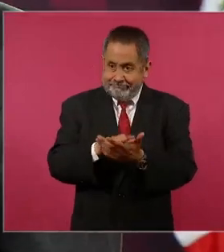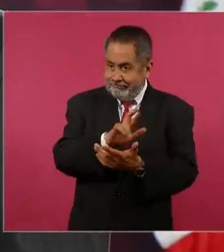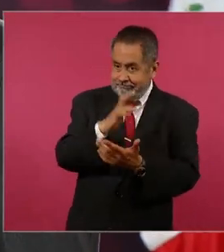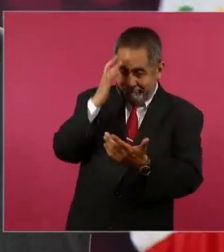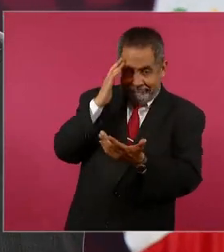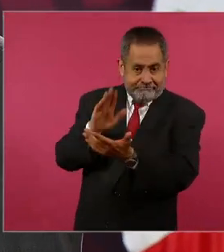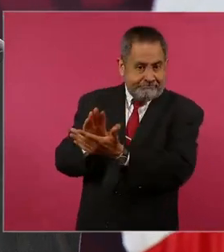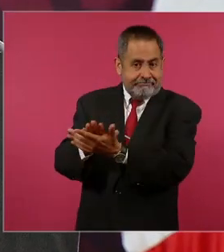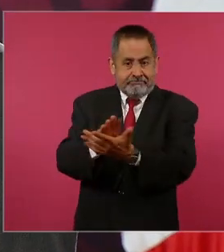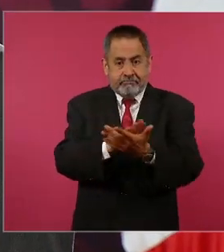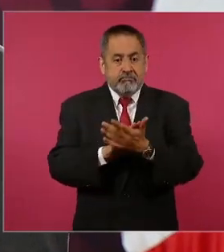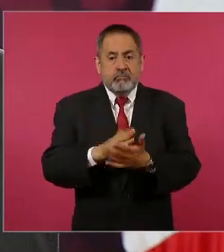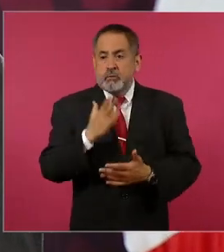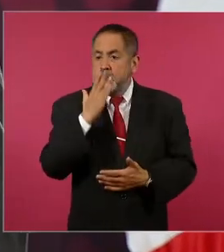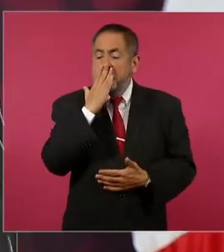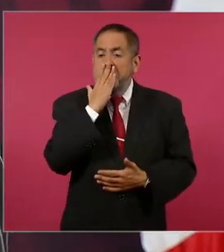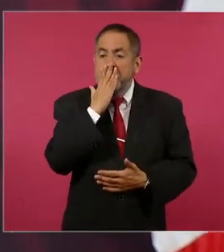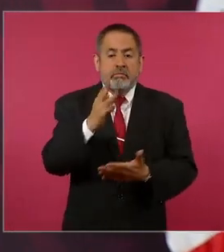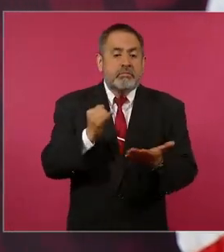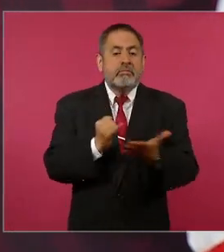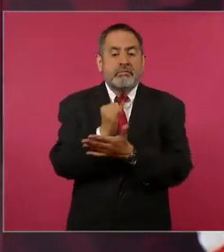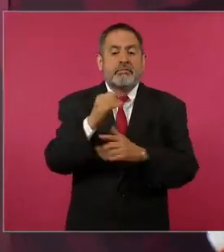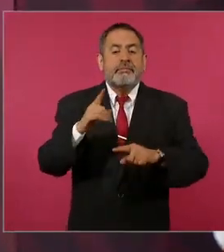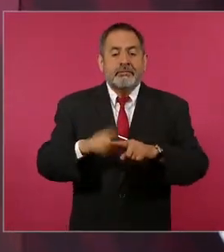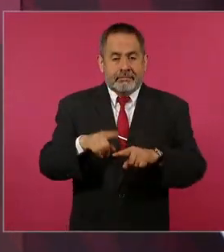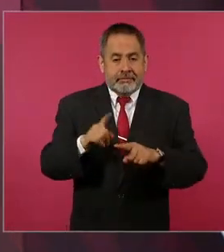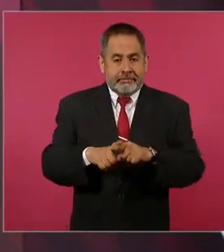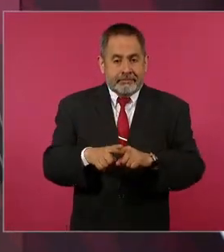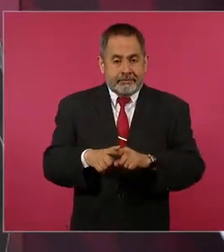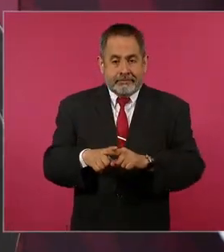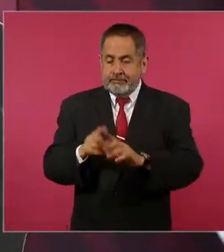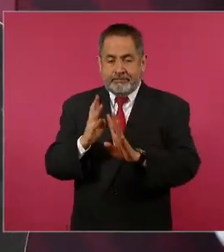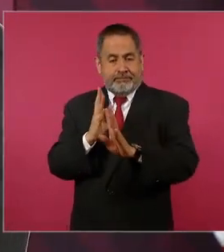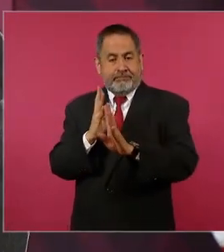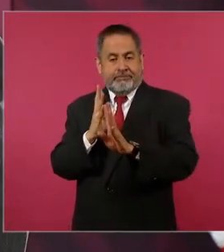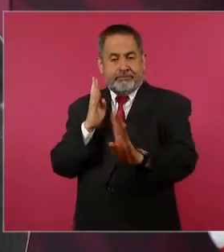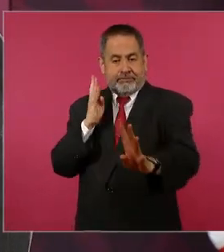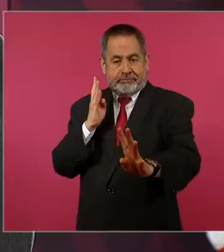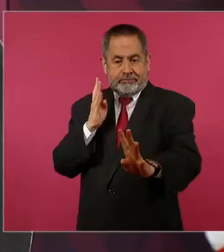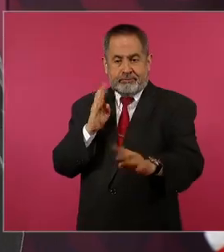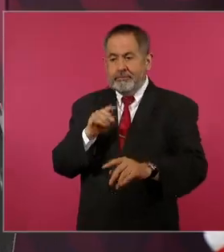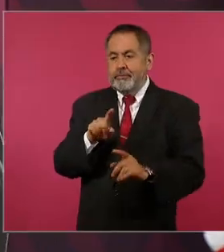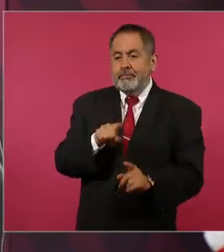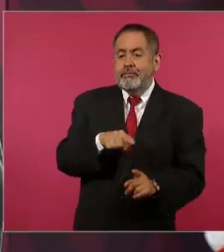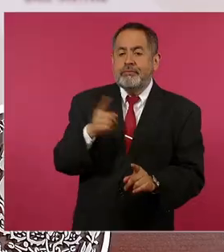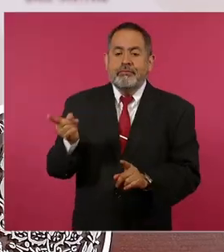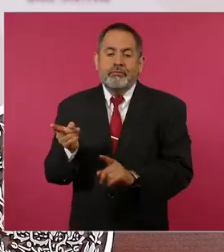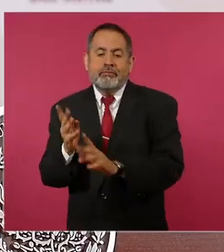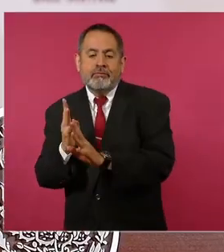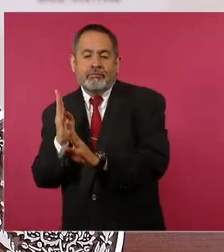reconozco que fue muy buena decisión la de tener una fila para los adultos mayores,